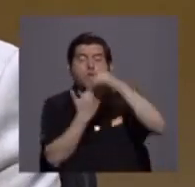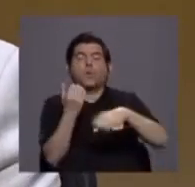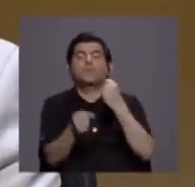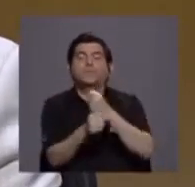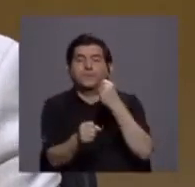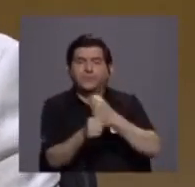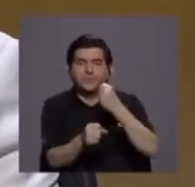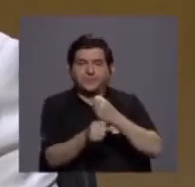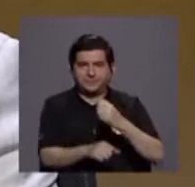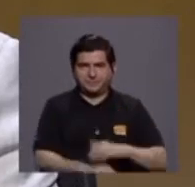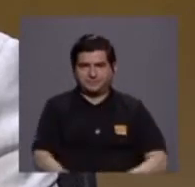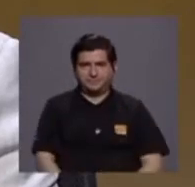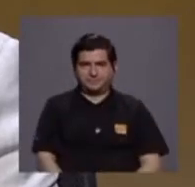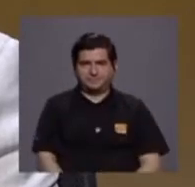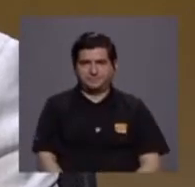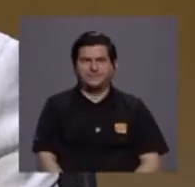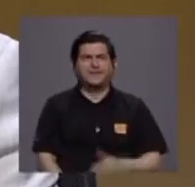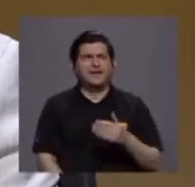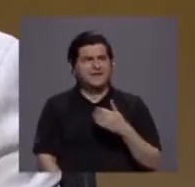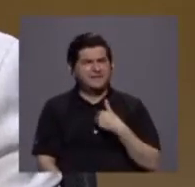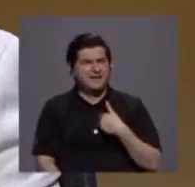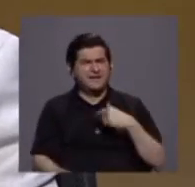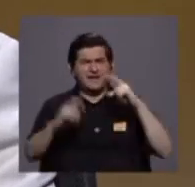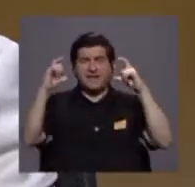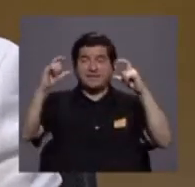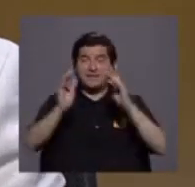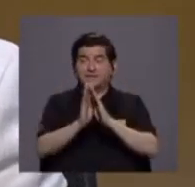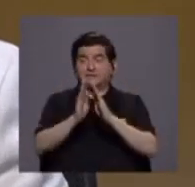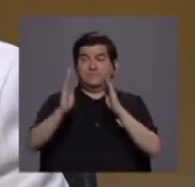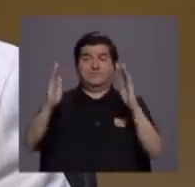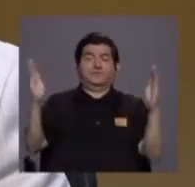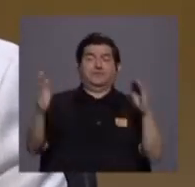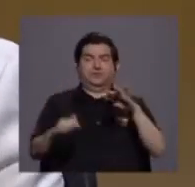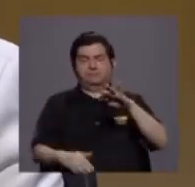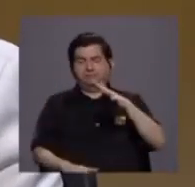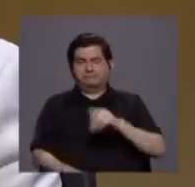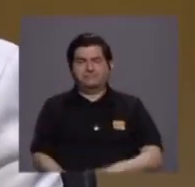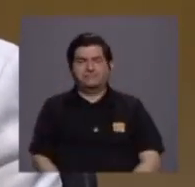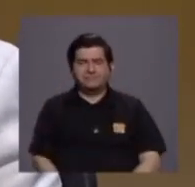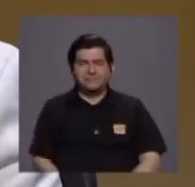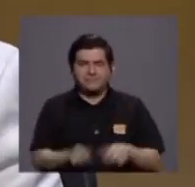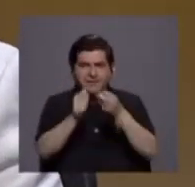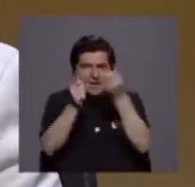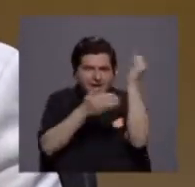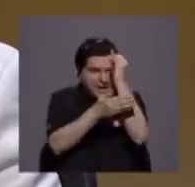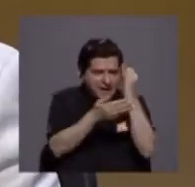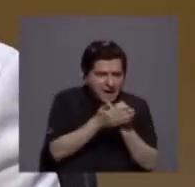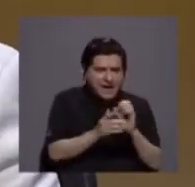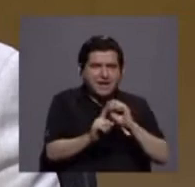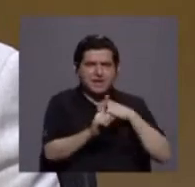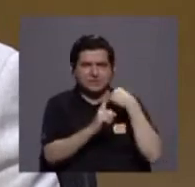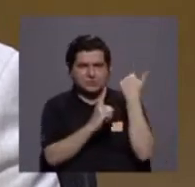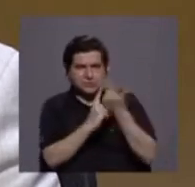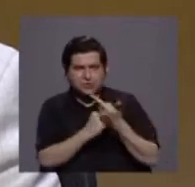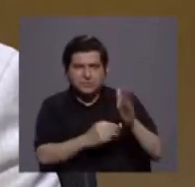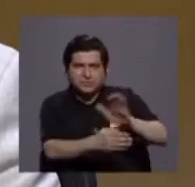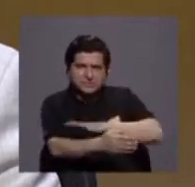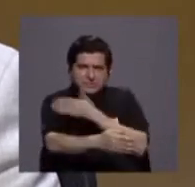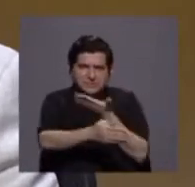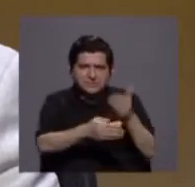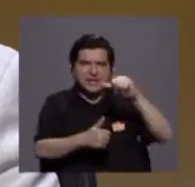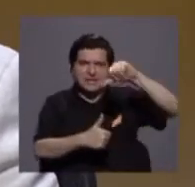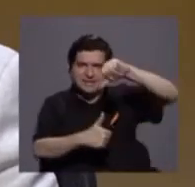trabajo, que tiene un título largo y es algo así como Cartografía de la socialización musical